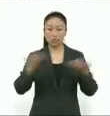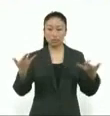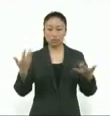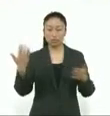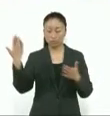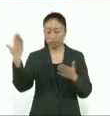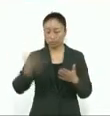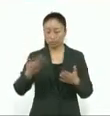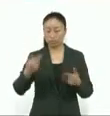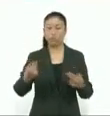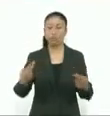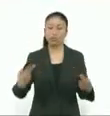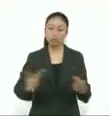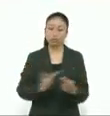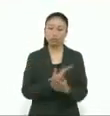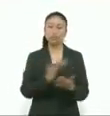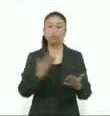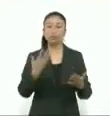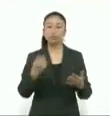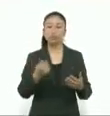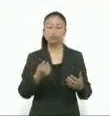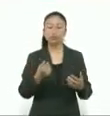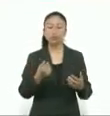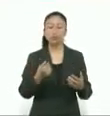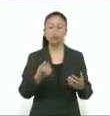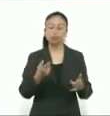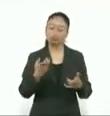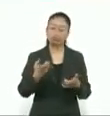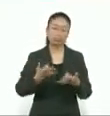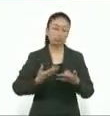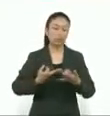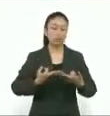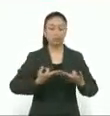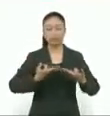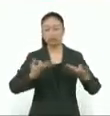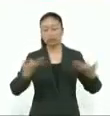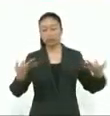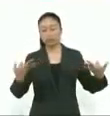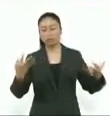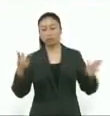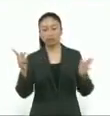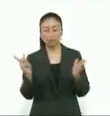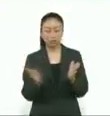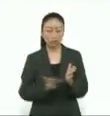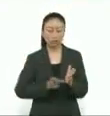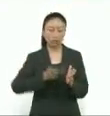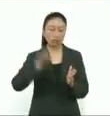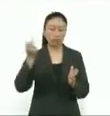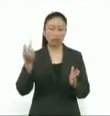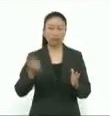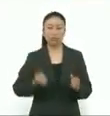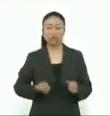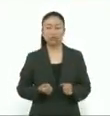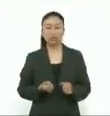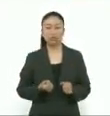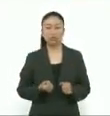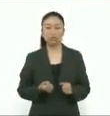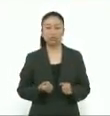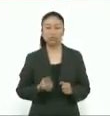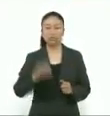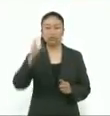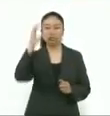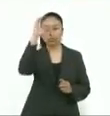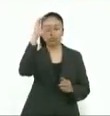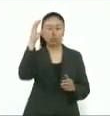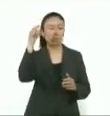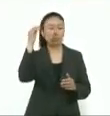hacer nacer en esta tierra para despertar, para vencer, para conmover